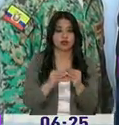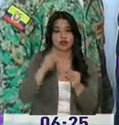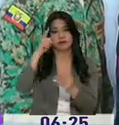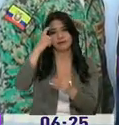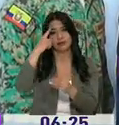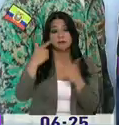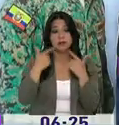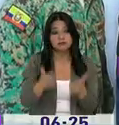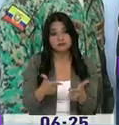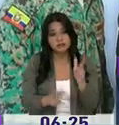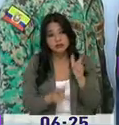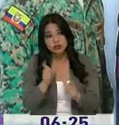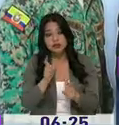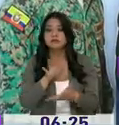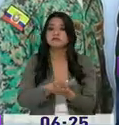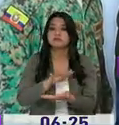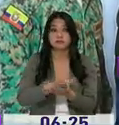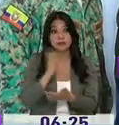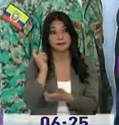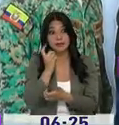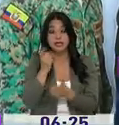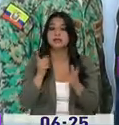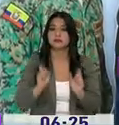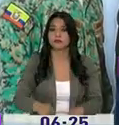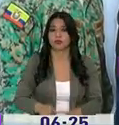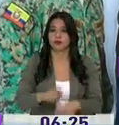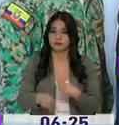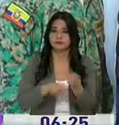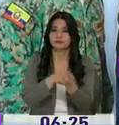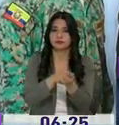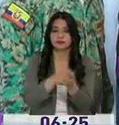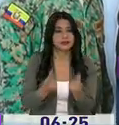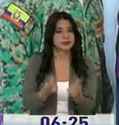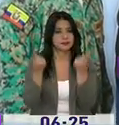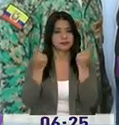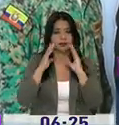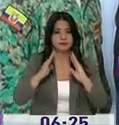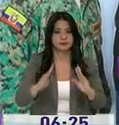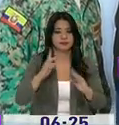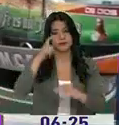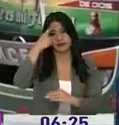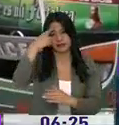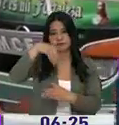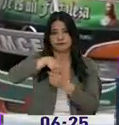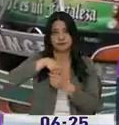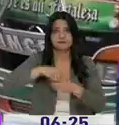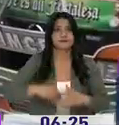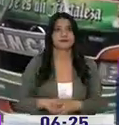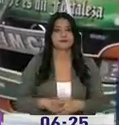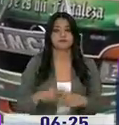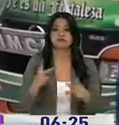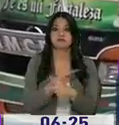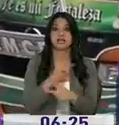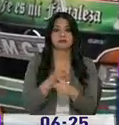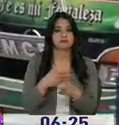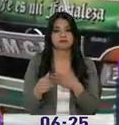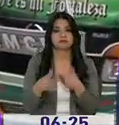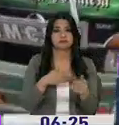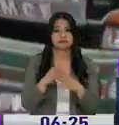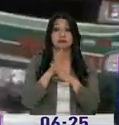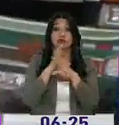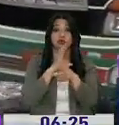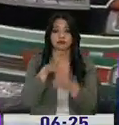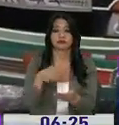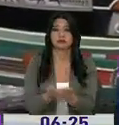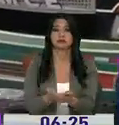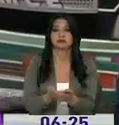alerta y que la ciudadanía pueda sentir la acción inmediata de los gobiernos locales. Pese al peligro, los buses asignados llegan hasta el sector